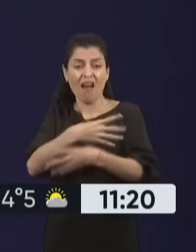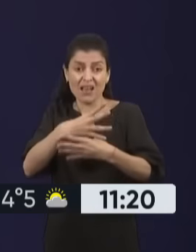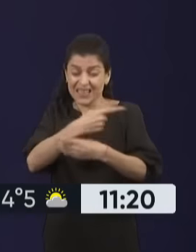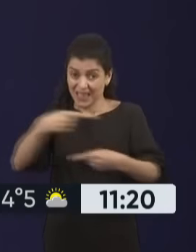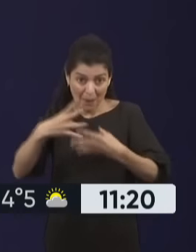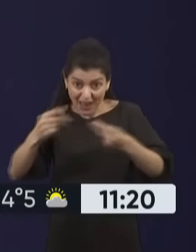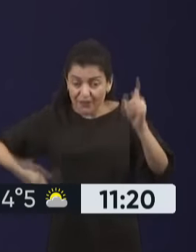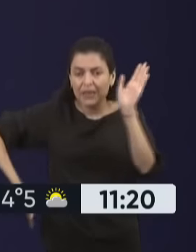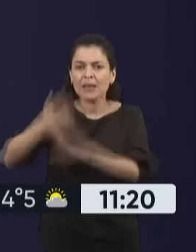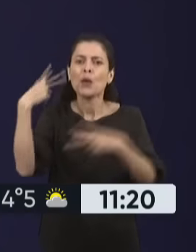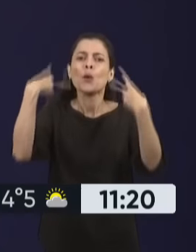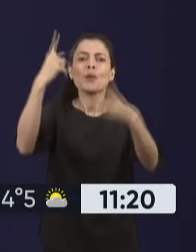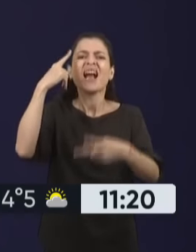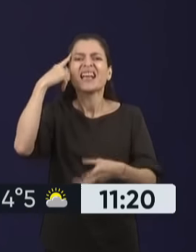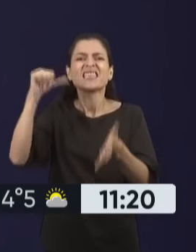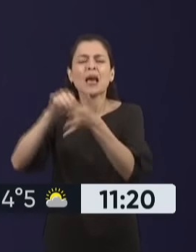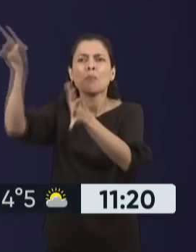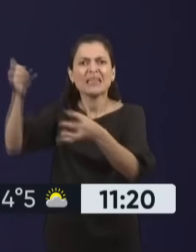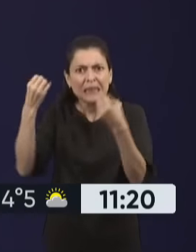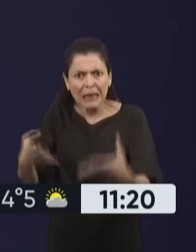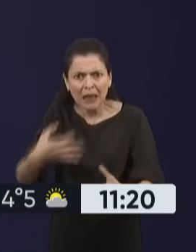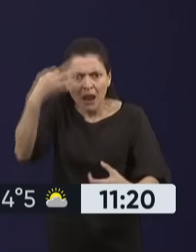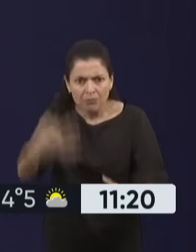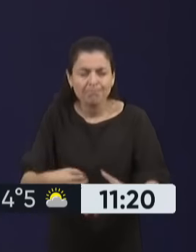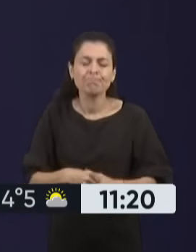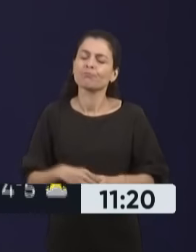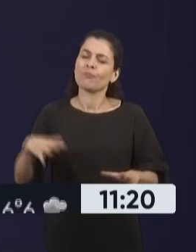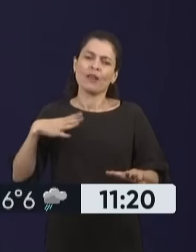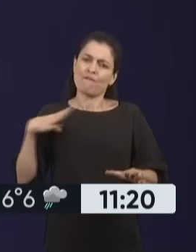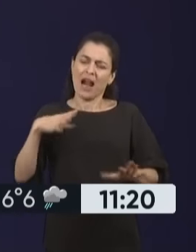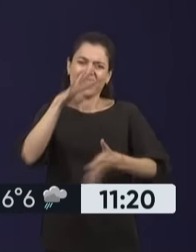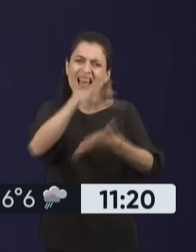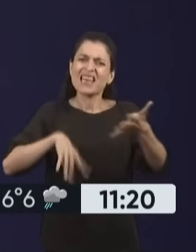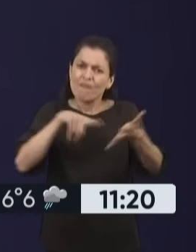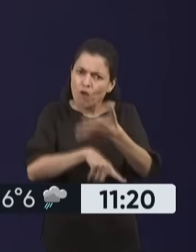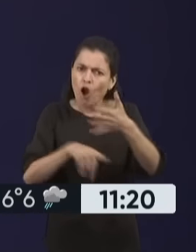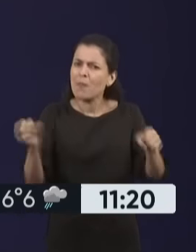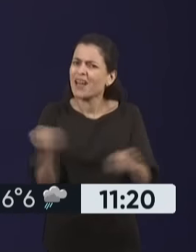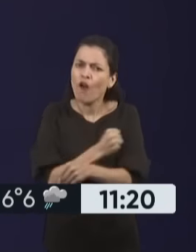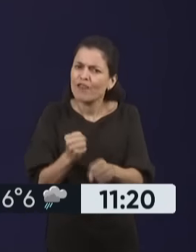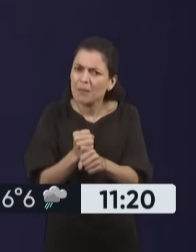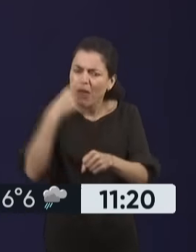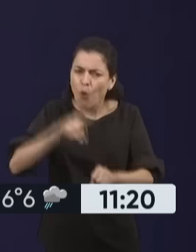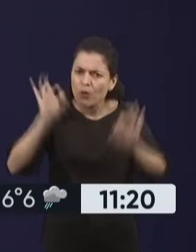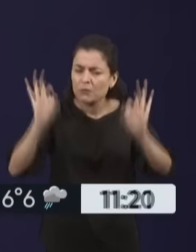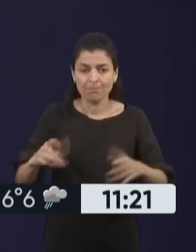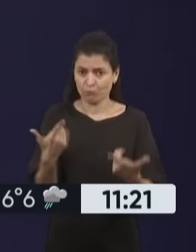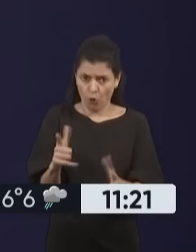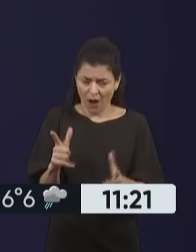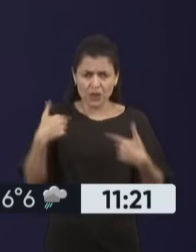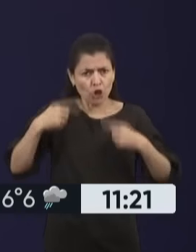bueno no no tengo no tenemos el informe definitivo entendemos lo que entendimos siempre de hecho creo que lo he contado